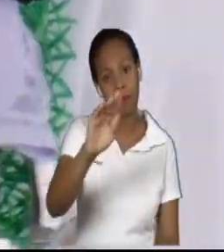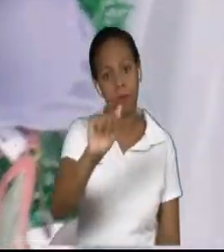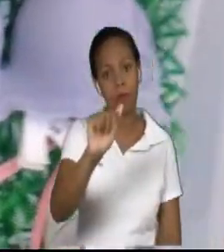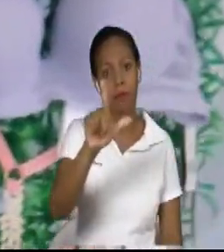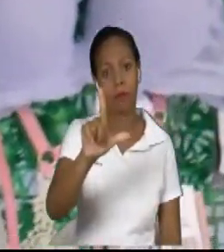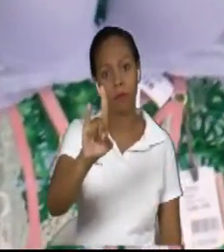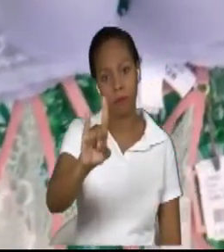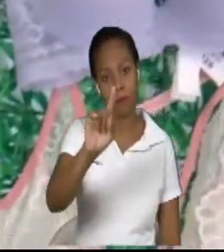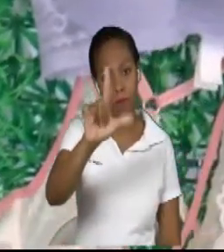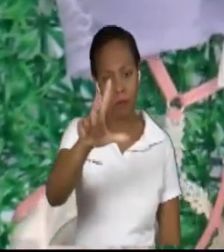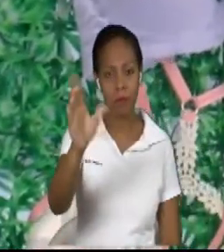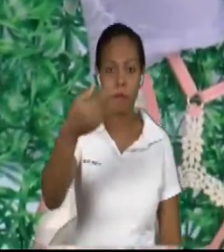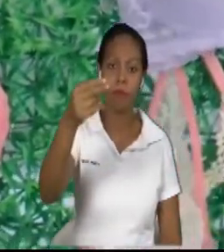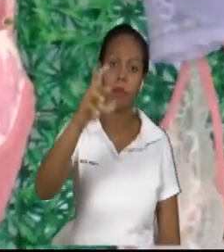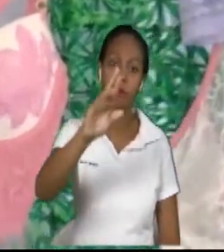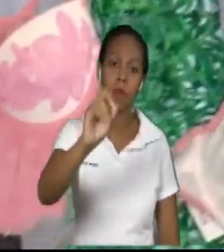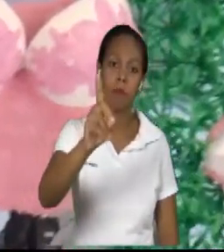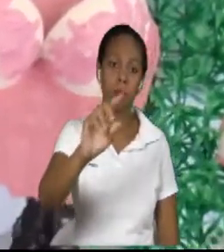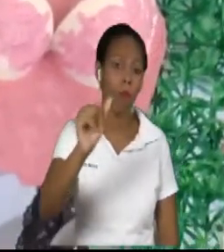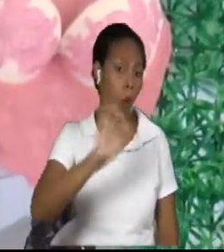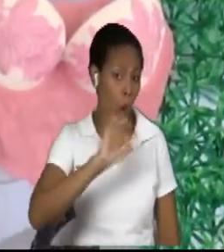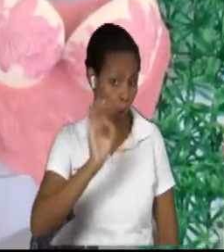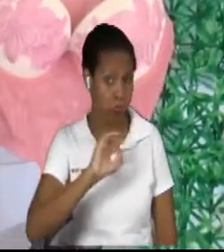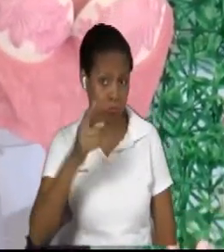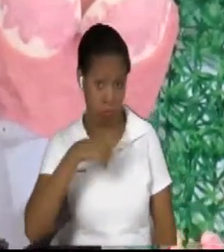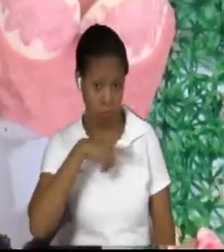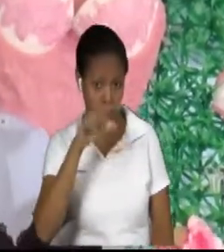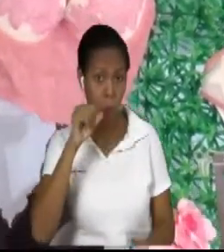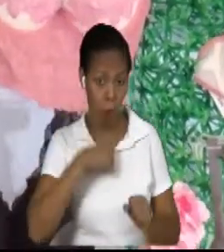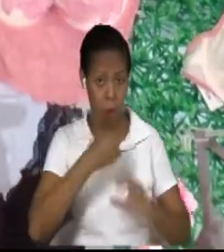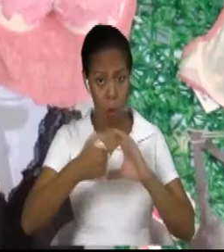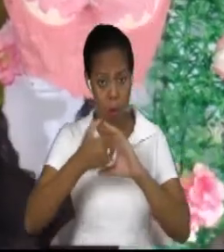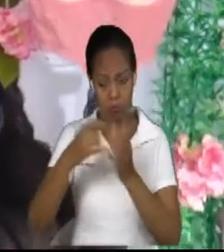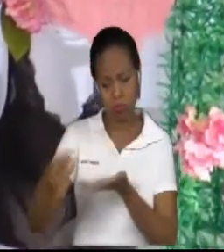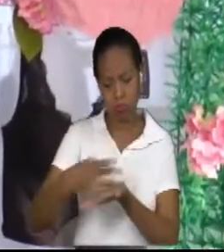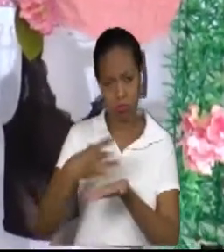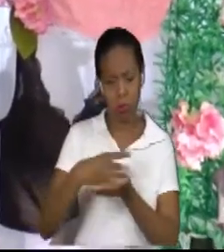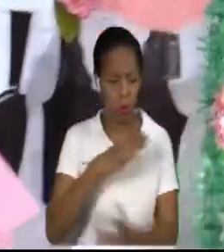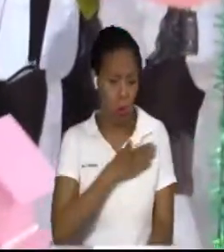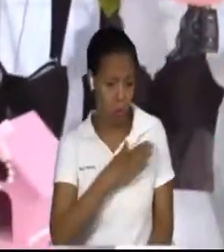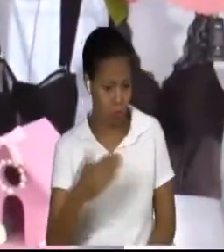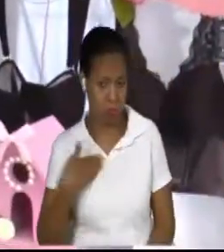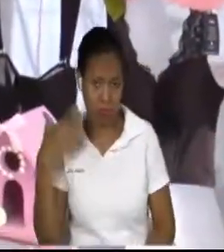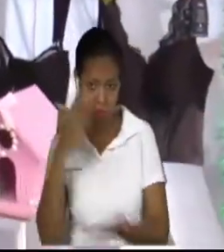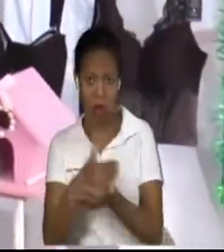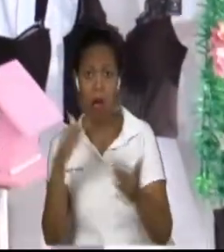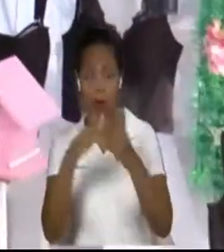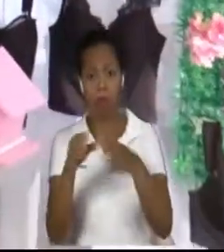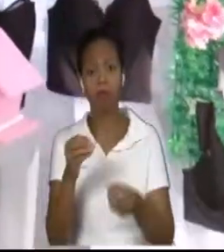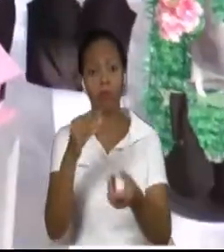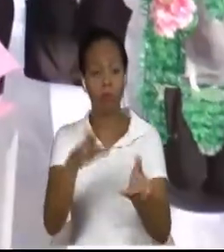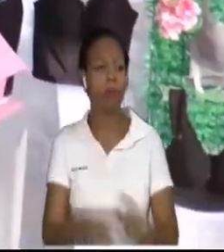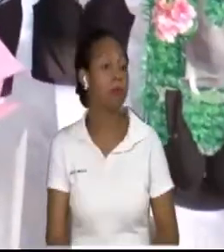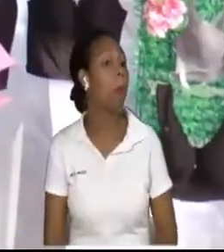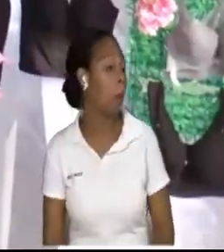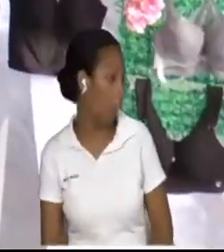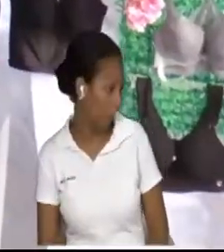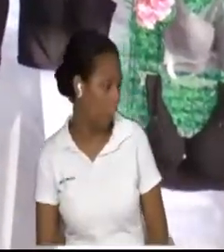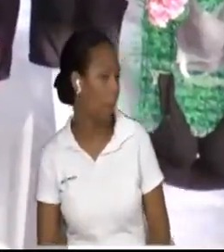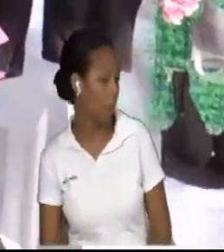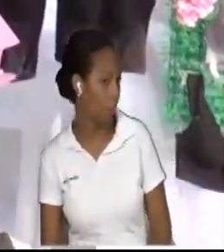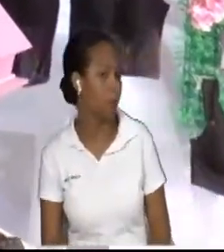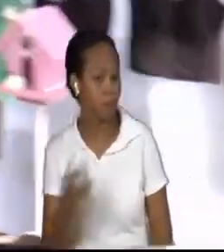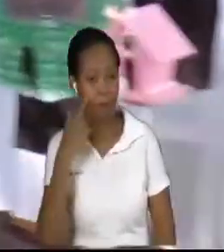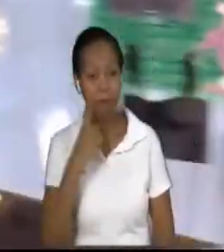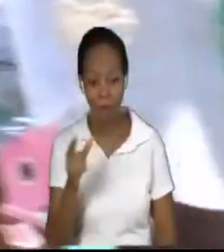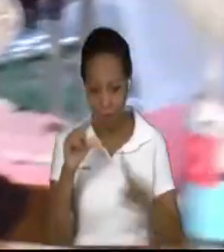También pueden hacer sus pedidos por WhatsApp y nosotras, muy encantadas, se los llevaremos a su casa. Bueno, entonces vamos a mostrar un poco nuestra